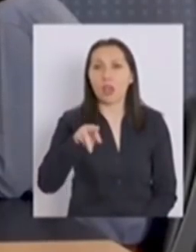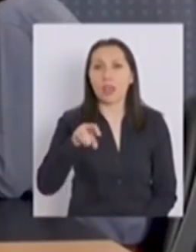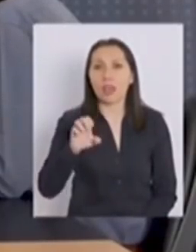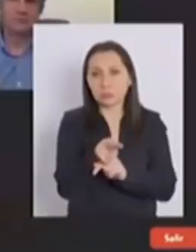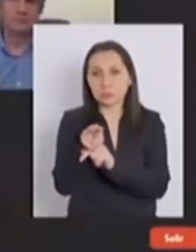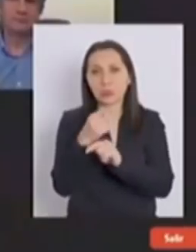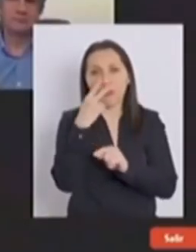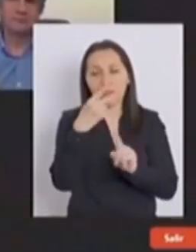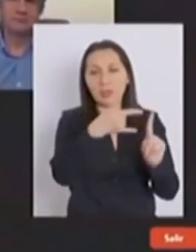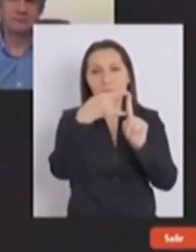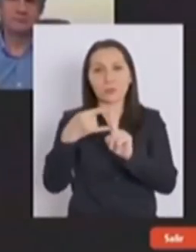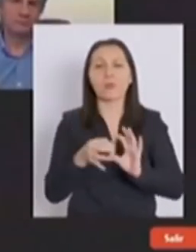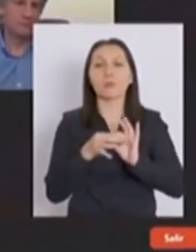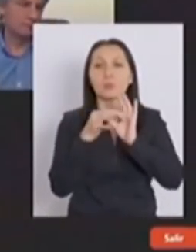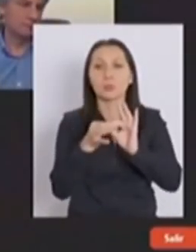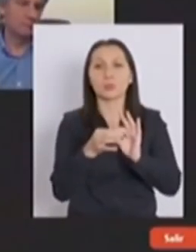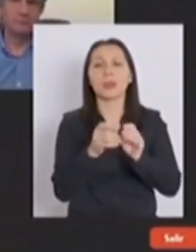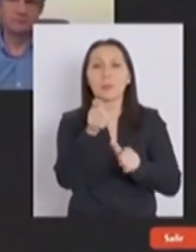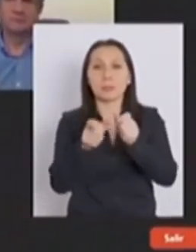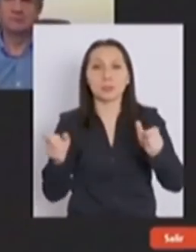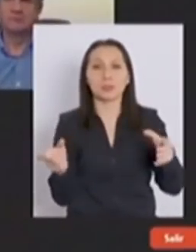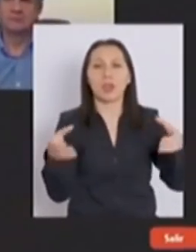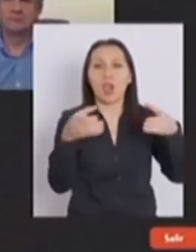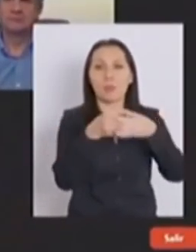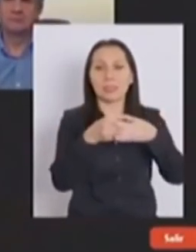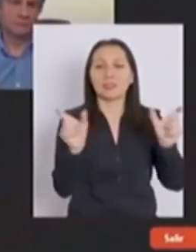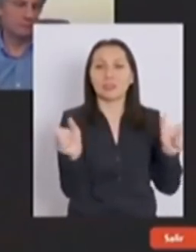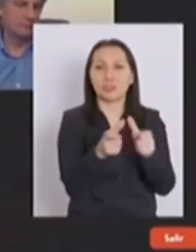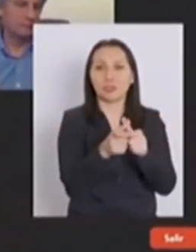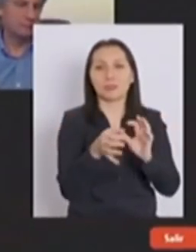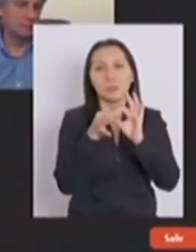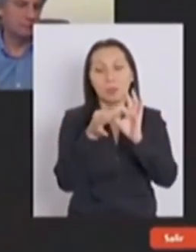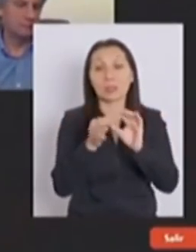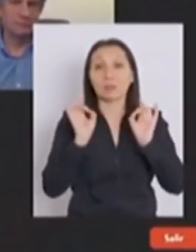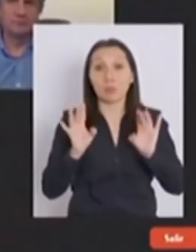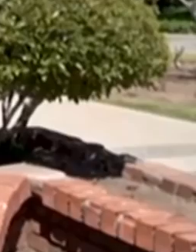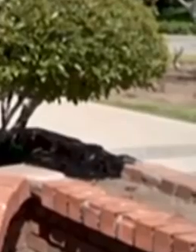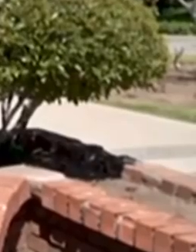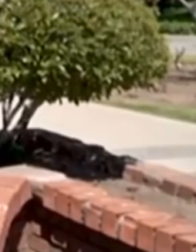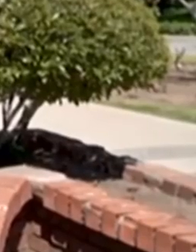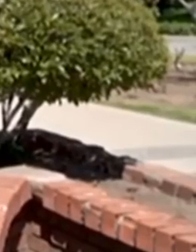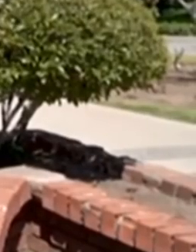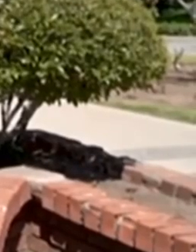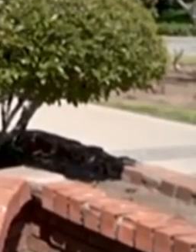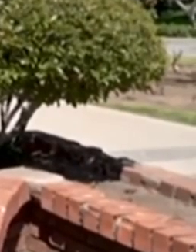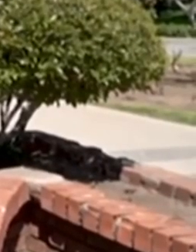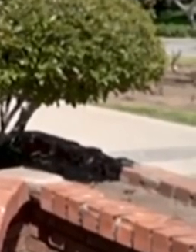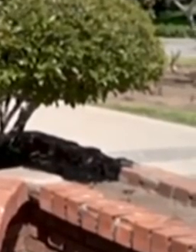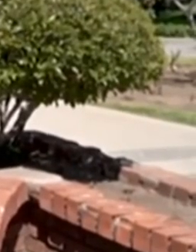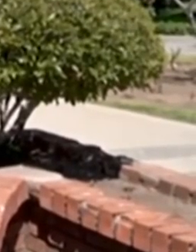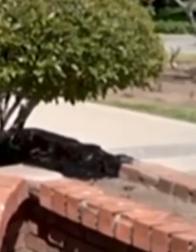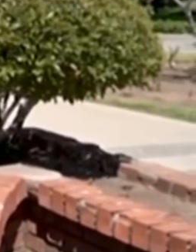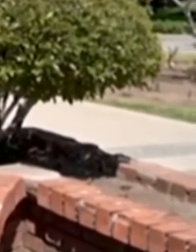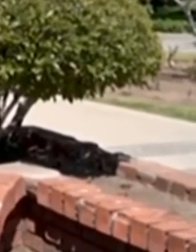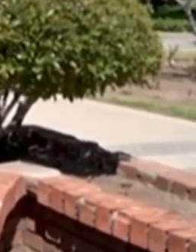22 expertos que dio luz verde a la inoculación. Se espera que las primeras dosis comiencen a llegar en los próximos días.